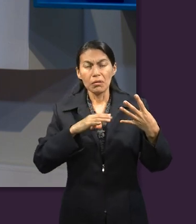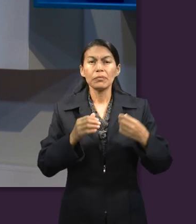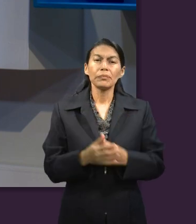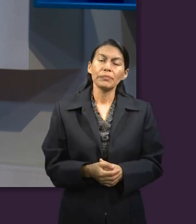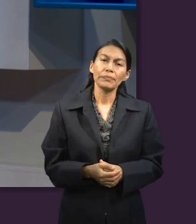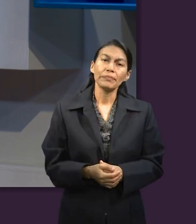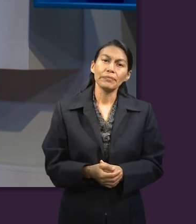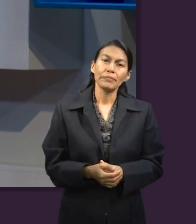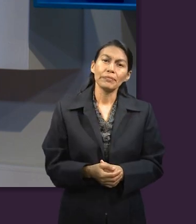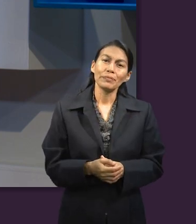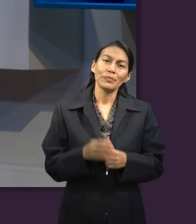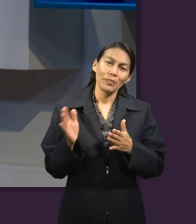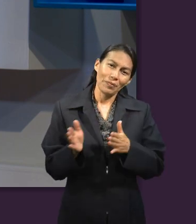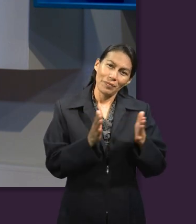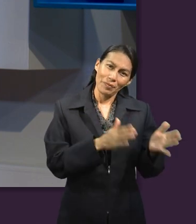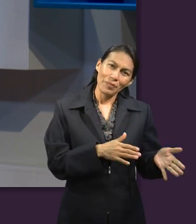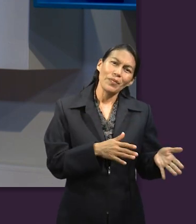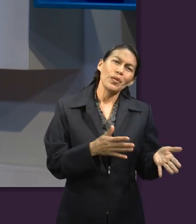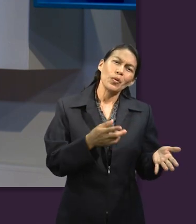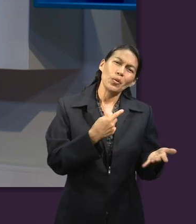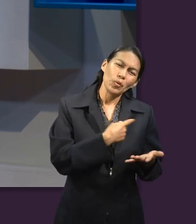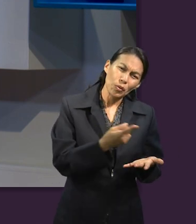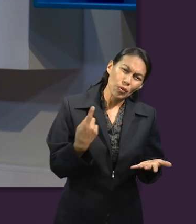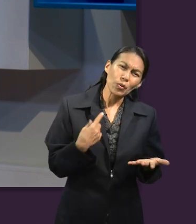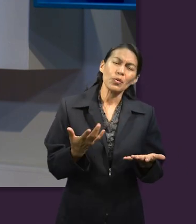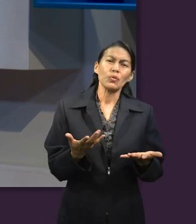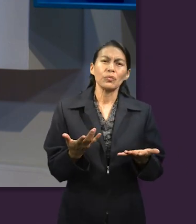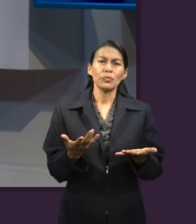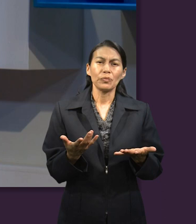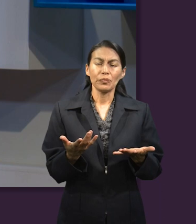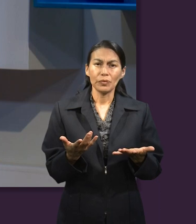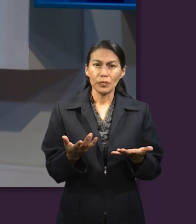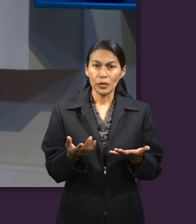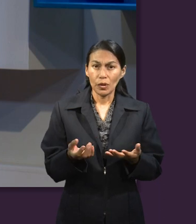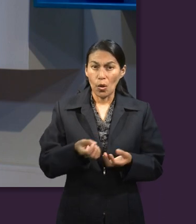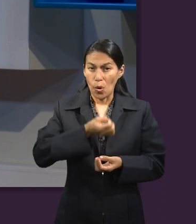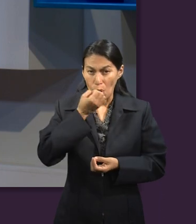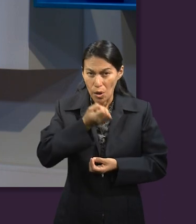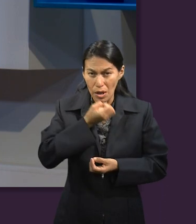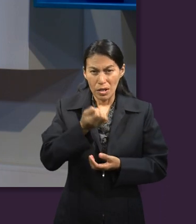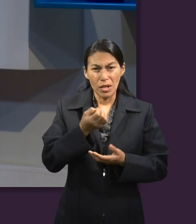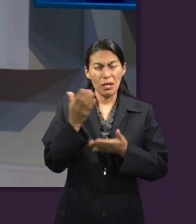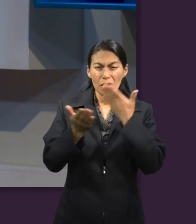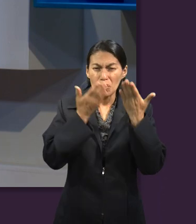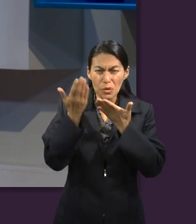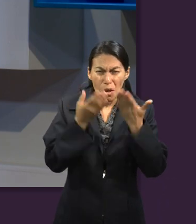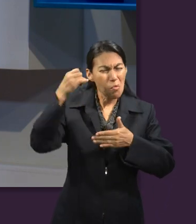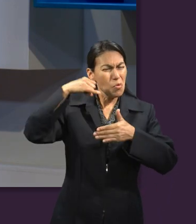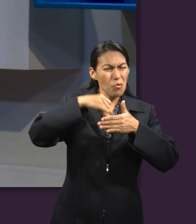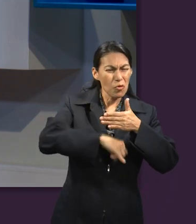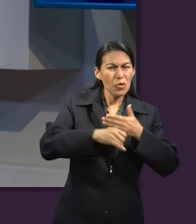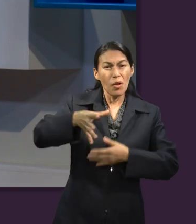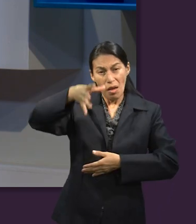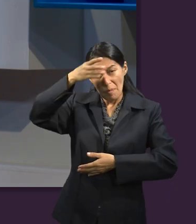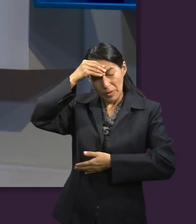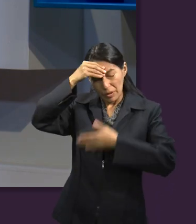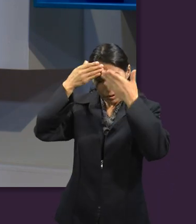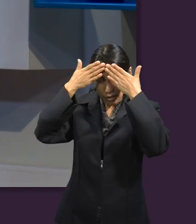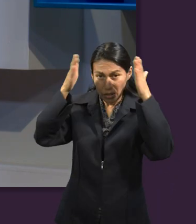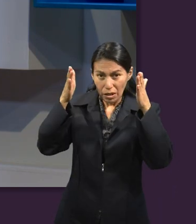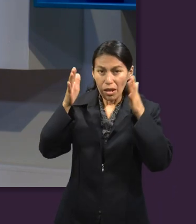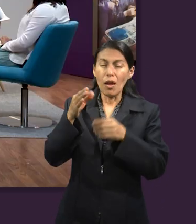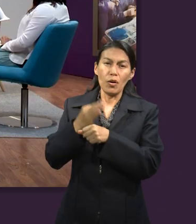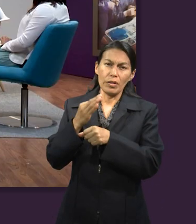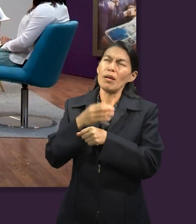verdad y pues para poder entregar este tiempo para poder sumergirnos en el estudio de la palabra vamos a